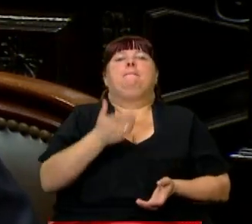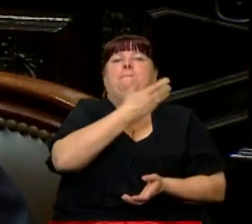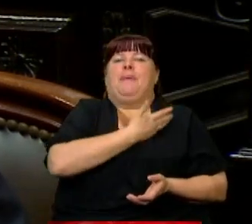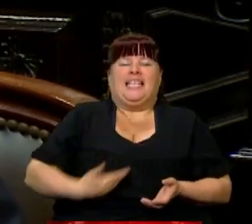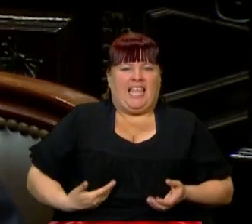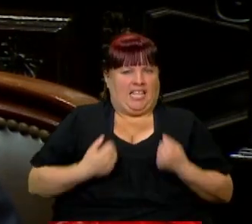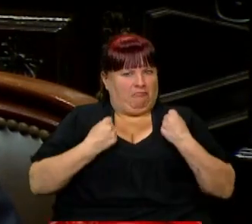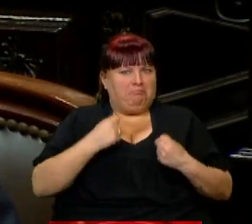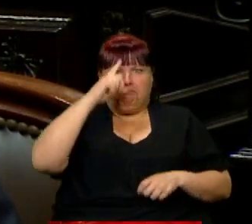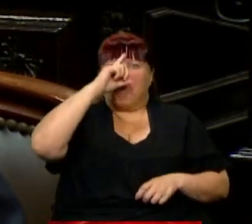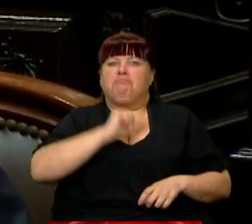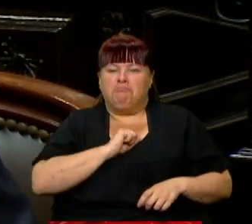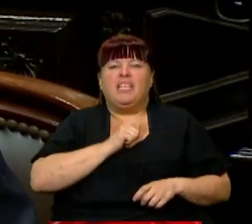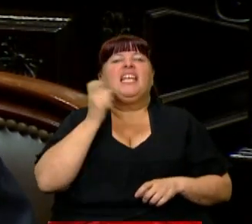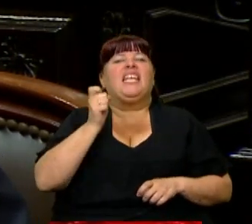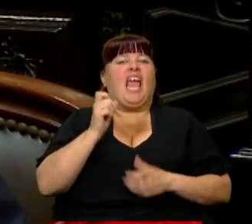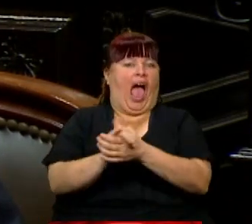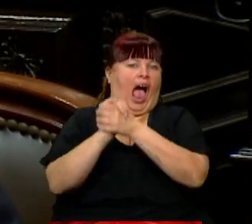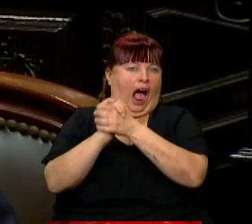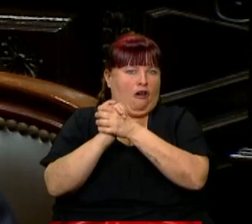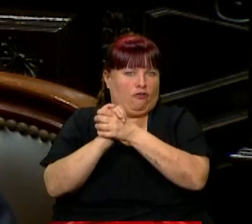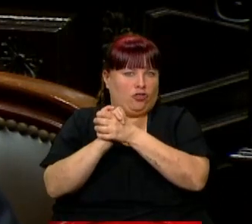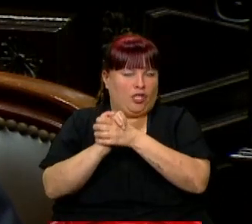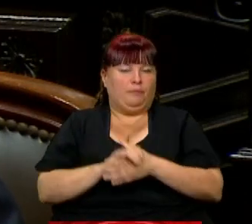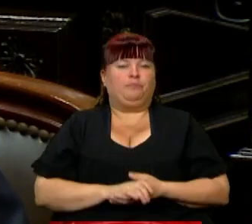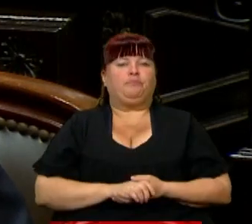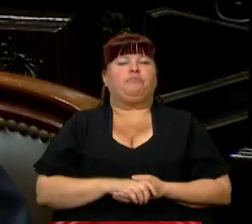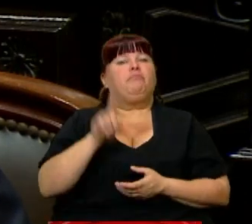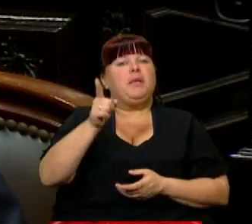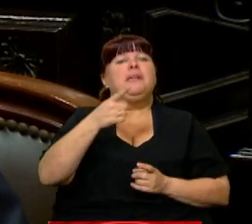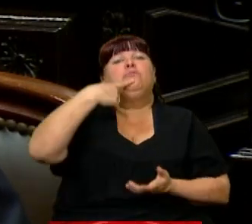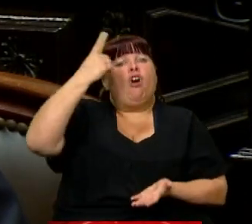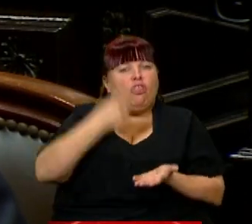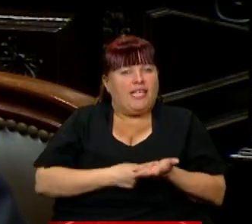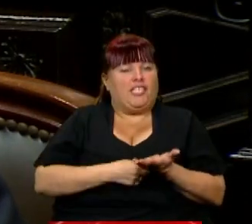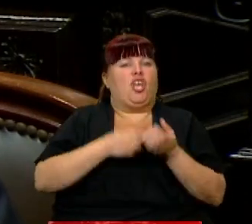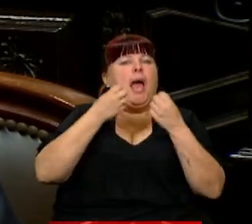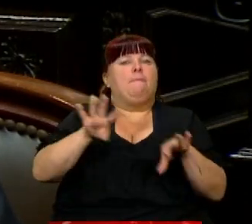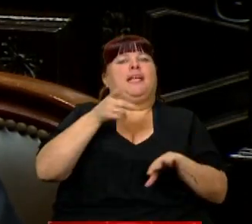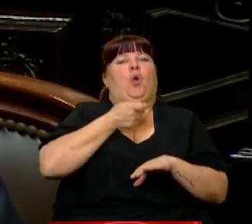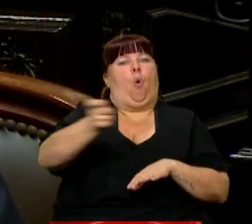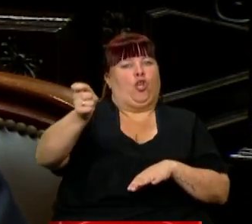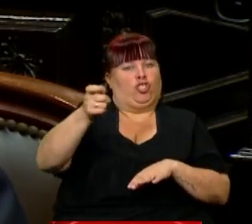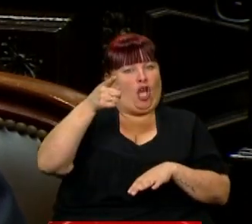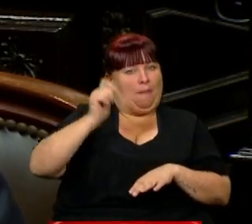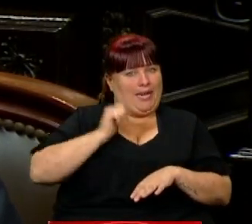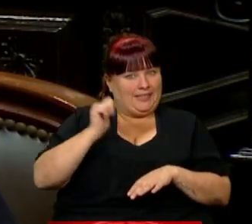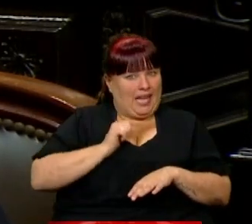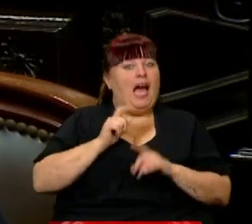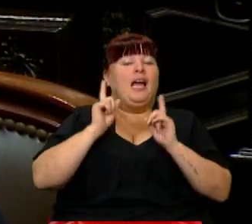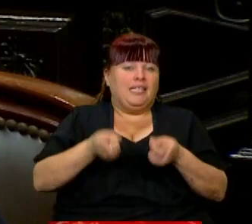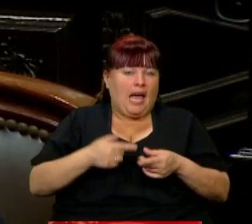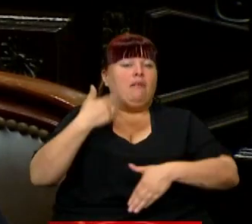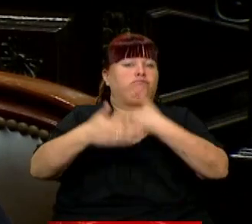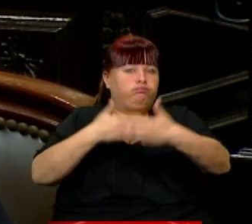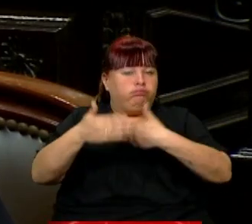presidente valiente, como fue Raúl Alfonsín, el que decidió el inicio de ese juicio, y por supuesto que fue